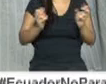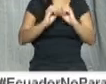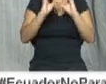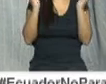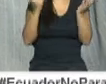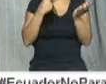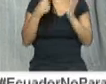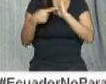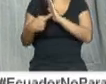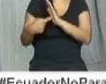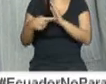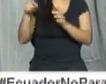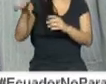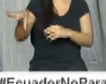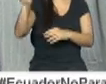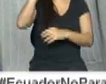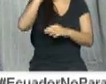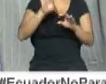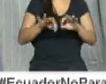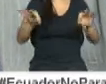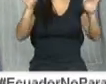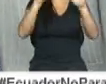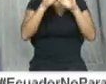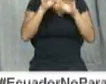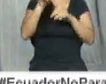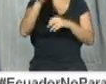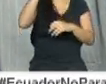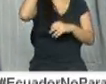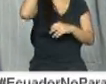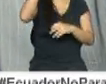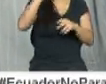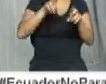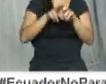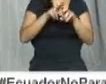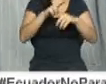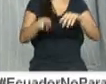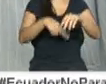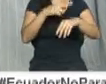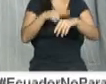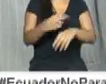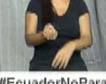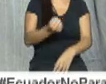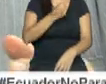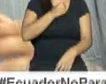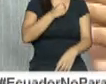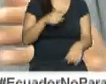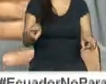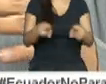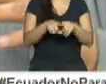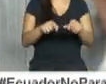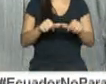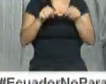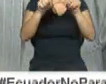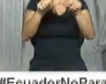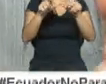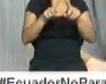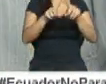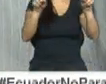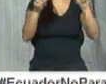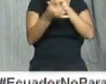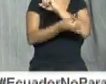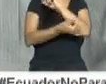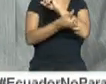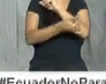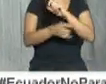destacar, porque esta concepción nacionalista se mantiene de manera diferencial en varios países, y ahí